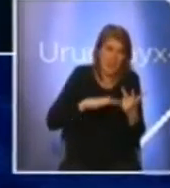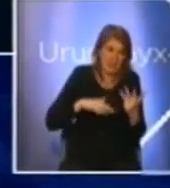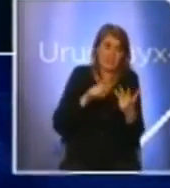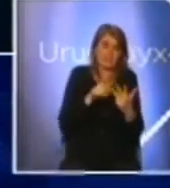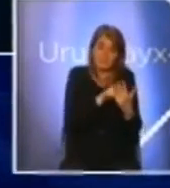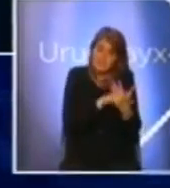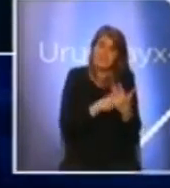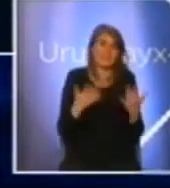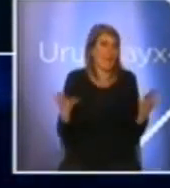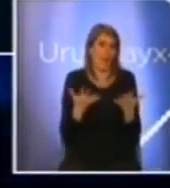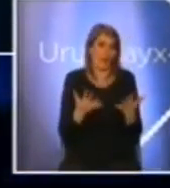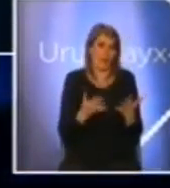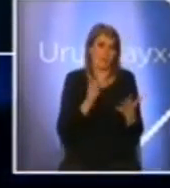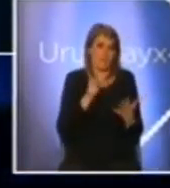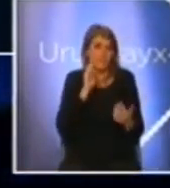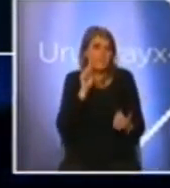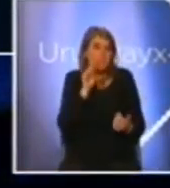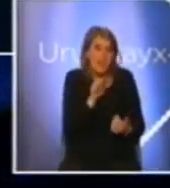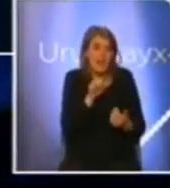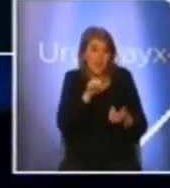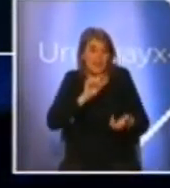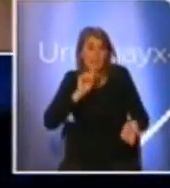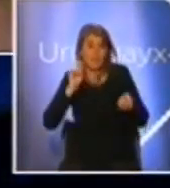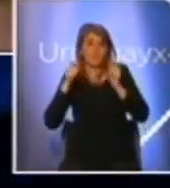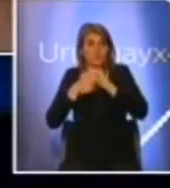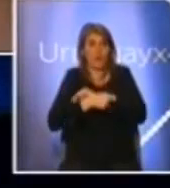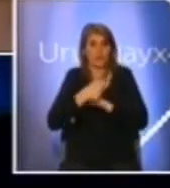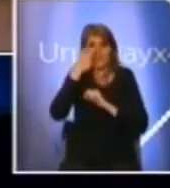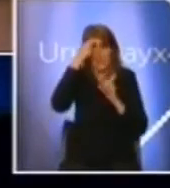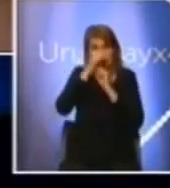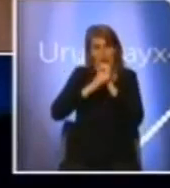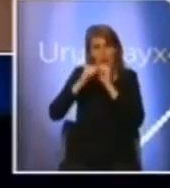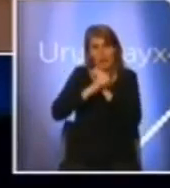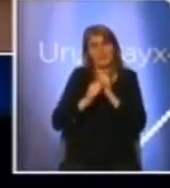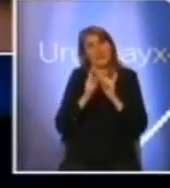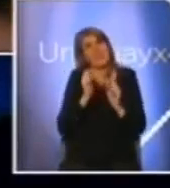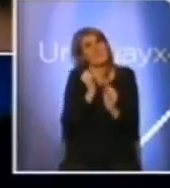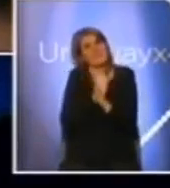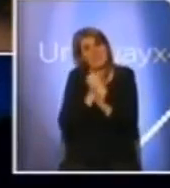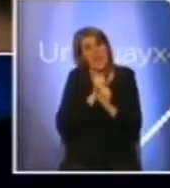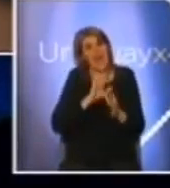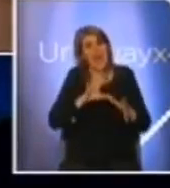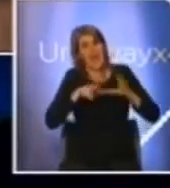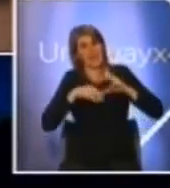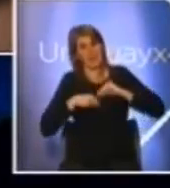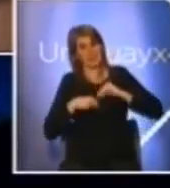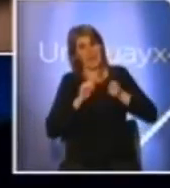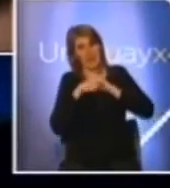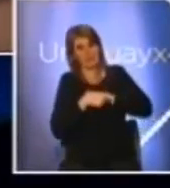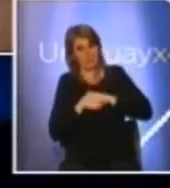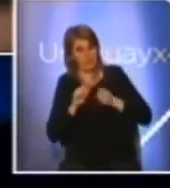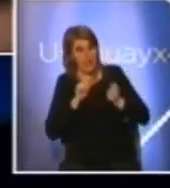ser de este tiempo, tienen que entender la revolución tecnológica y trabajar rápidamente en adaptarse a estos nuevos cambios y